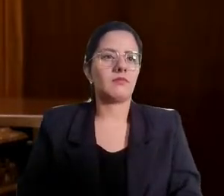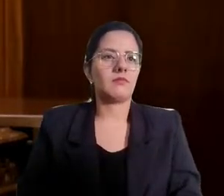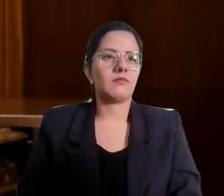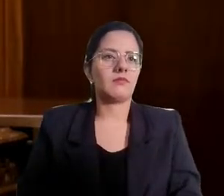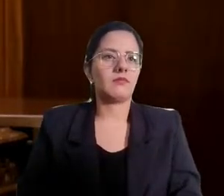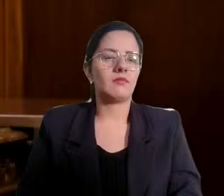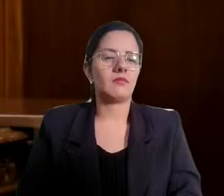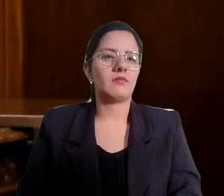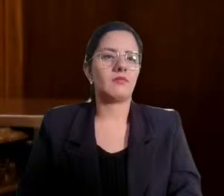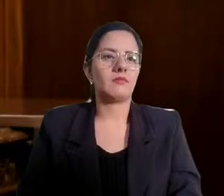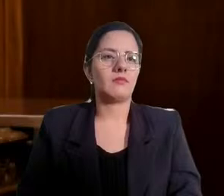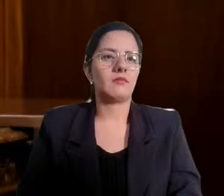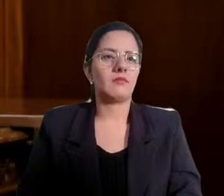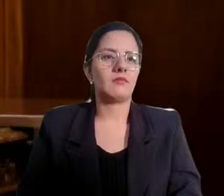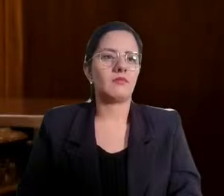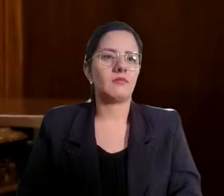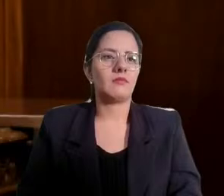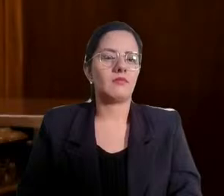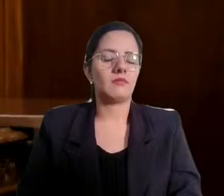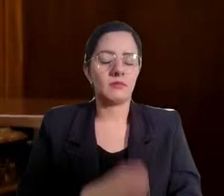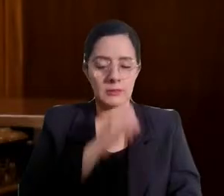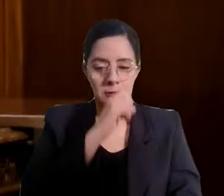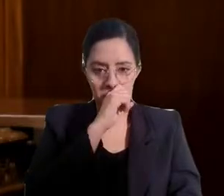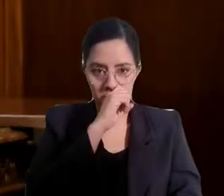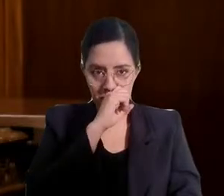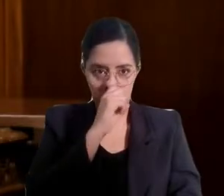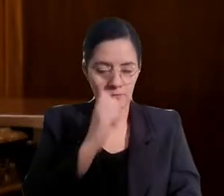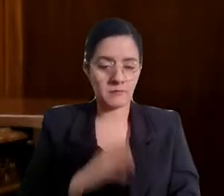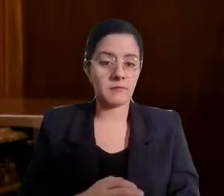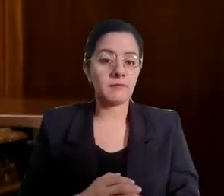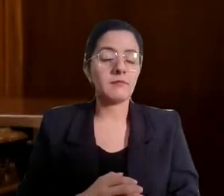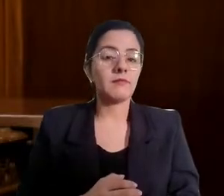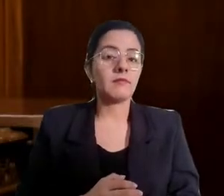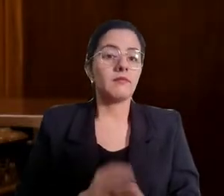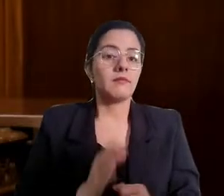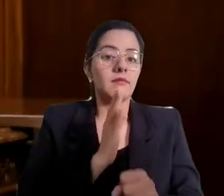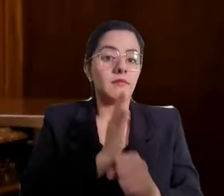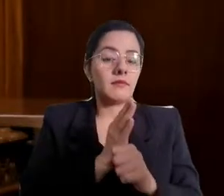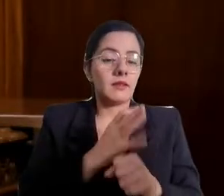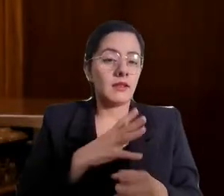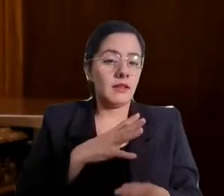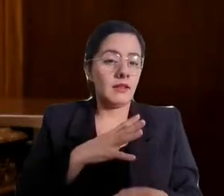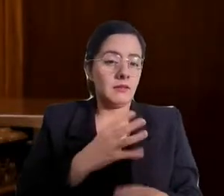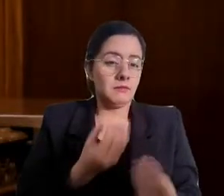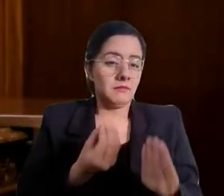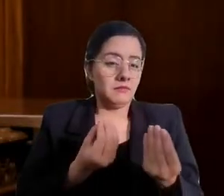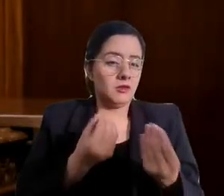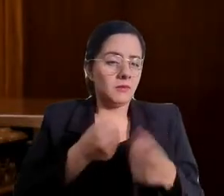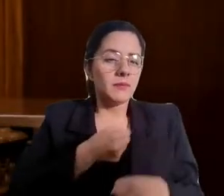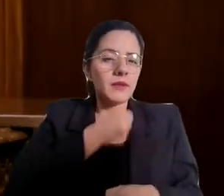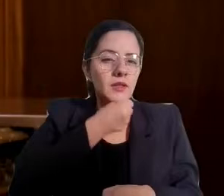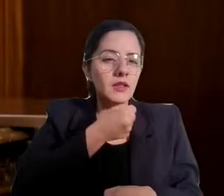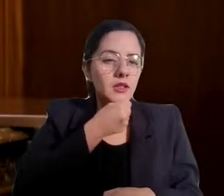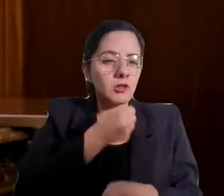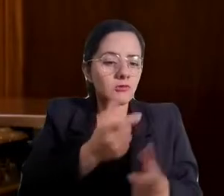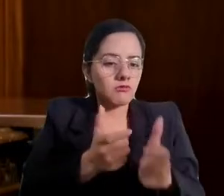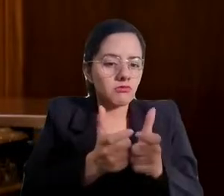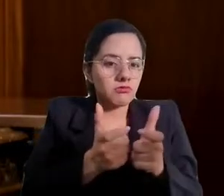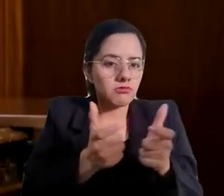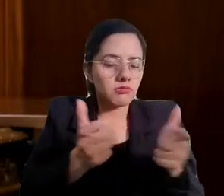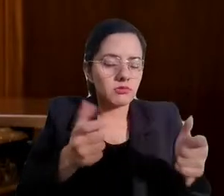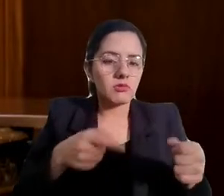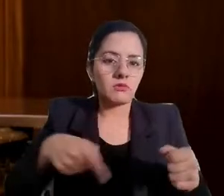Y que ante el desmesurado crecimiento de la población adulta mayor, es